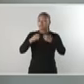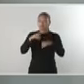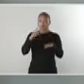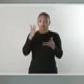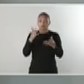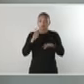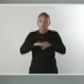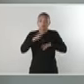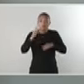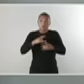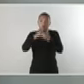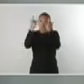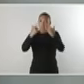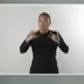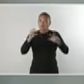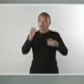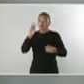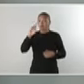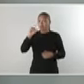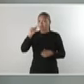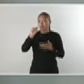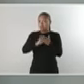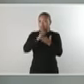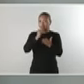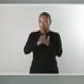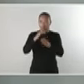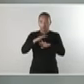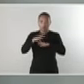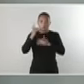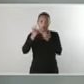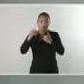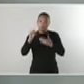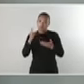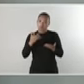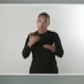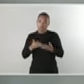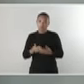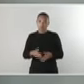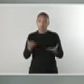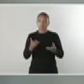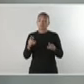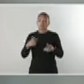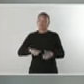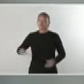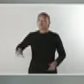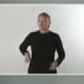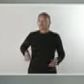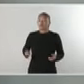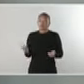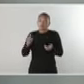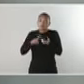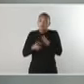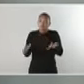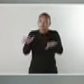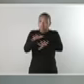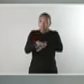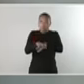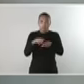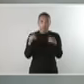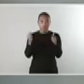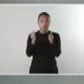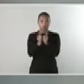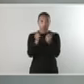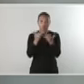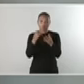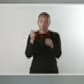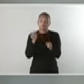de la historia de aquí de Tamaulipas haré un gobierno incluyente juntos vamos a definir Cuáles